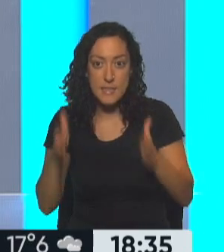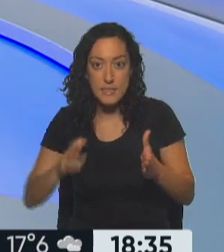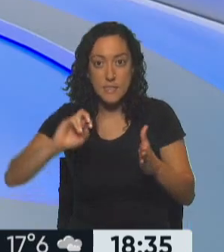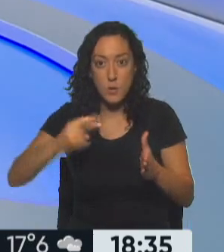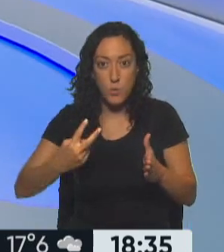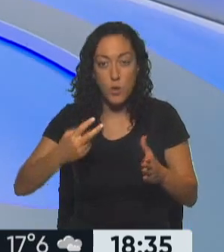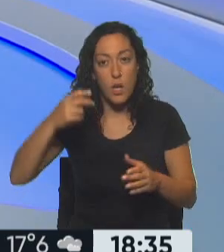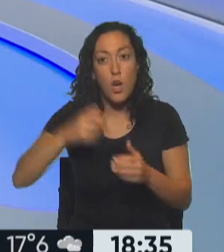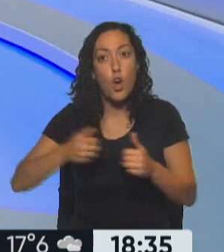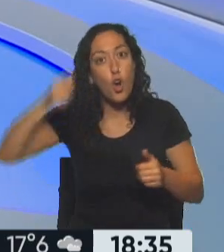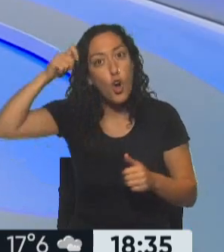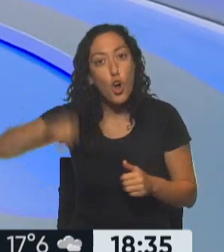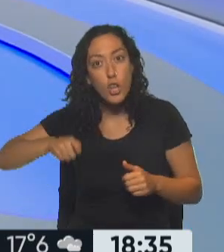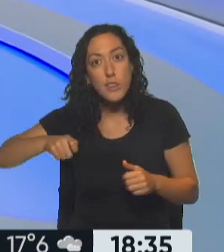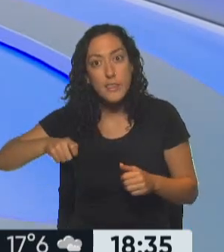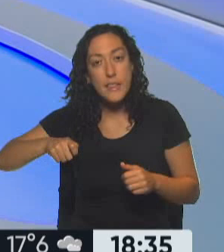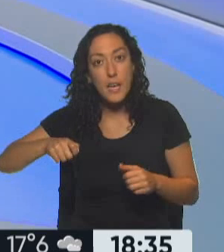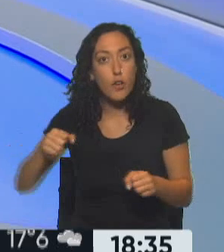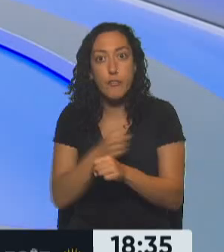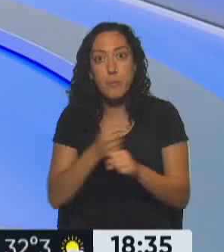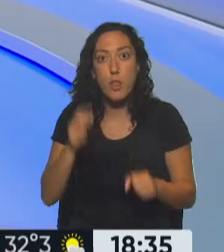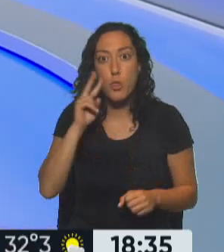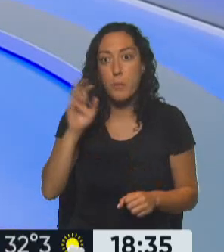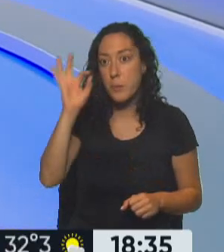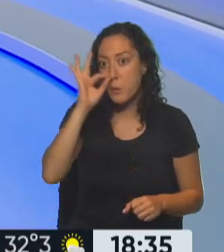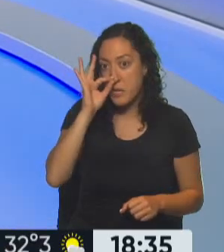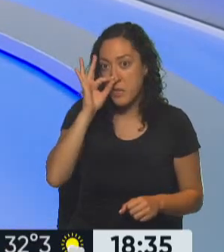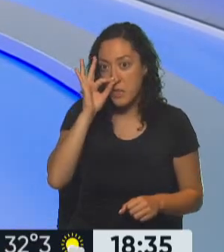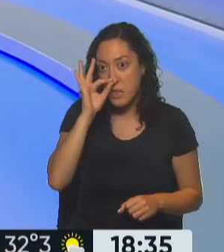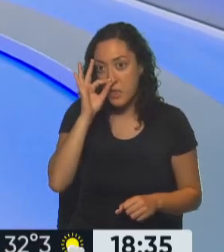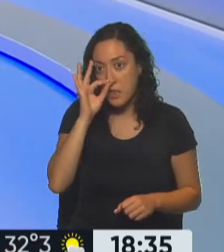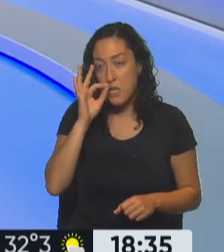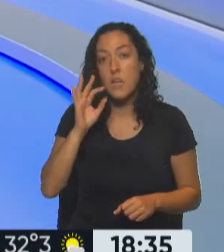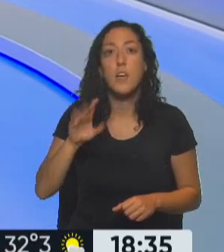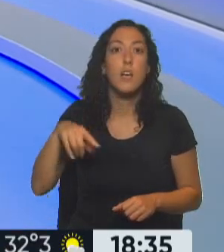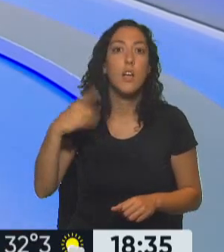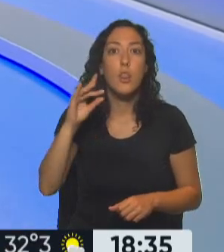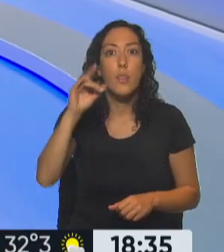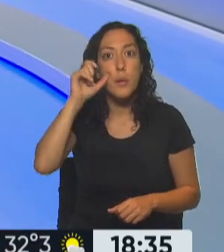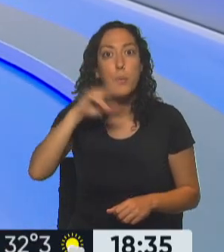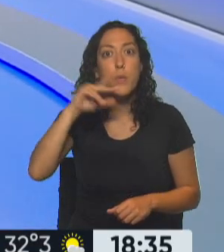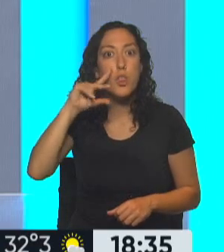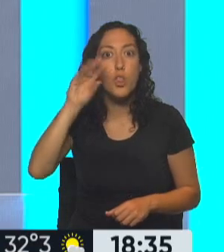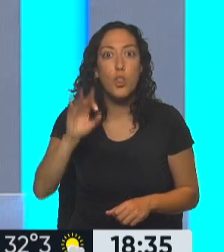la Corte deja firme las primeras condenas en 2020, en el caso de Debido 2017,